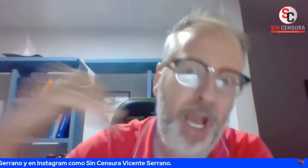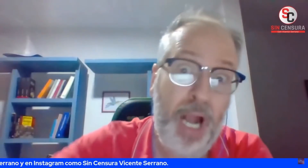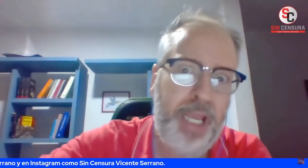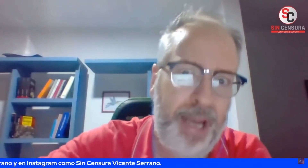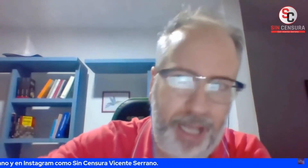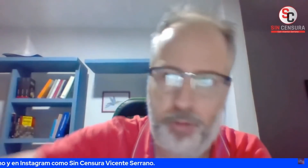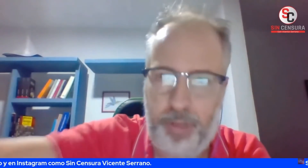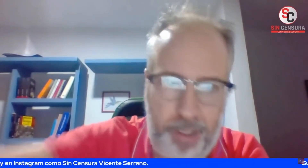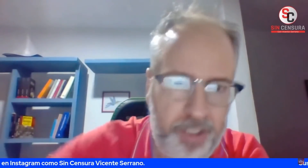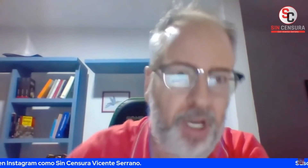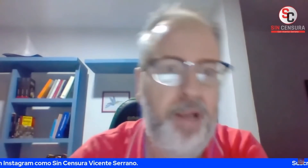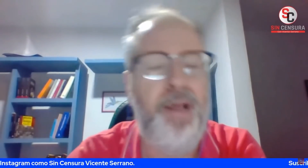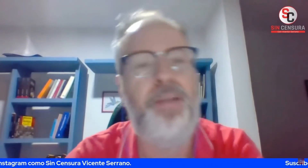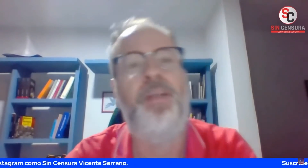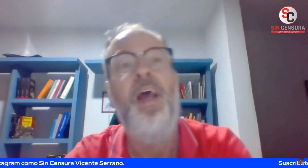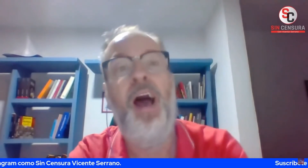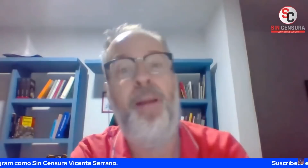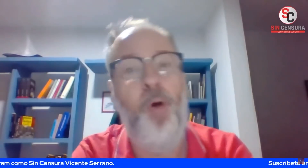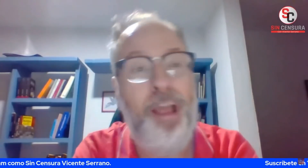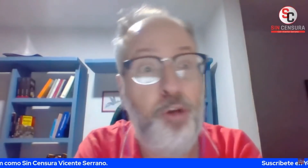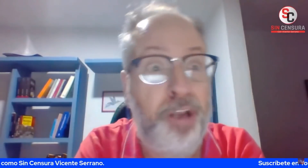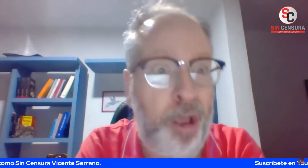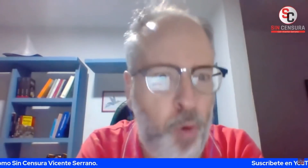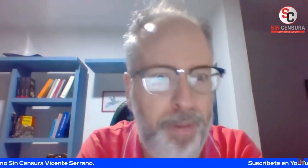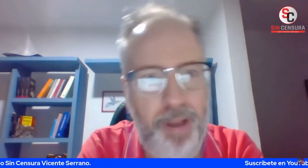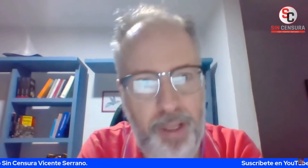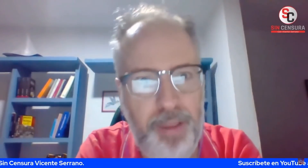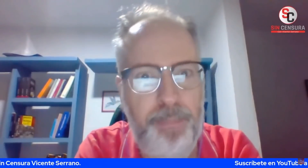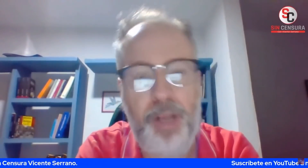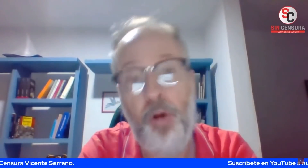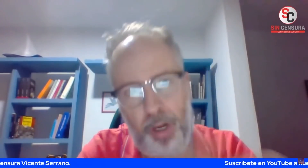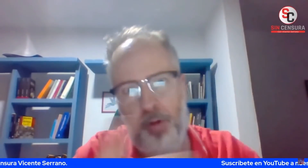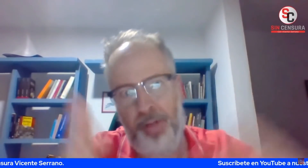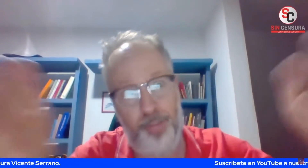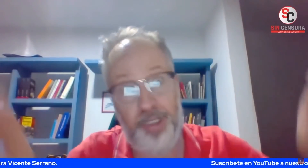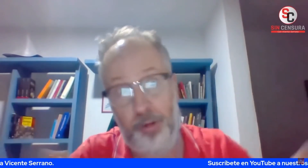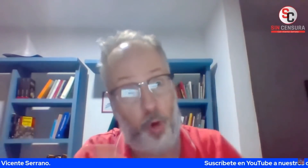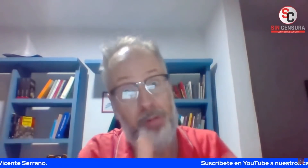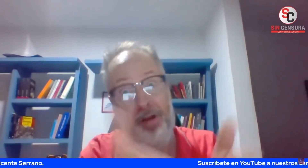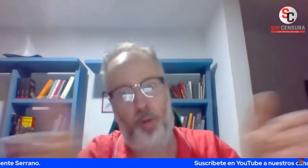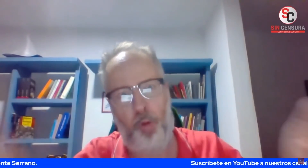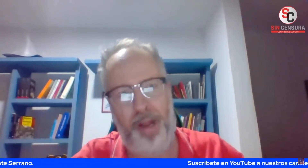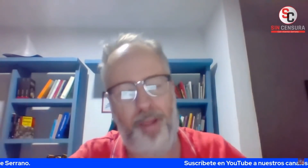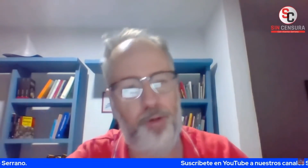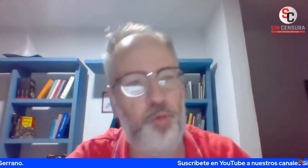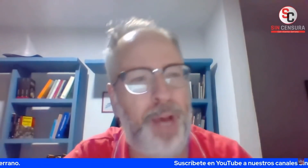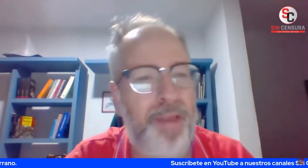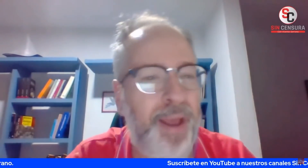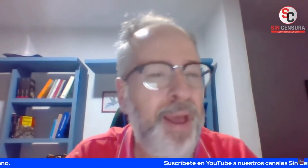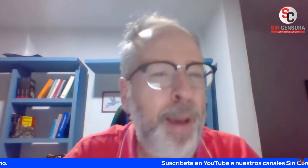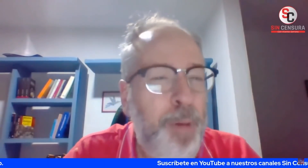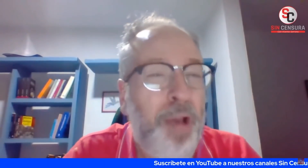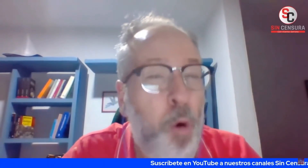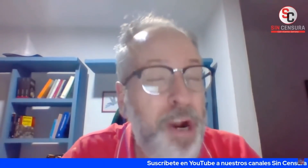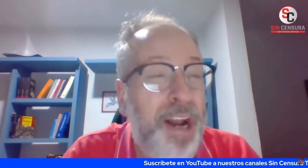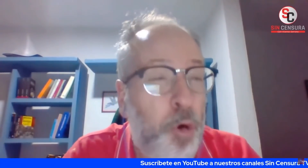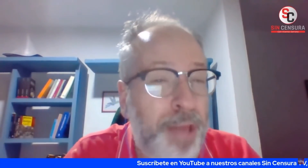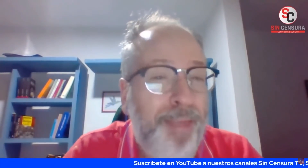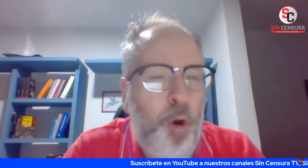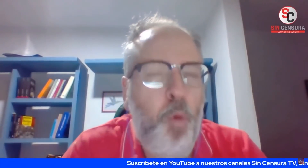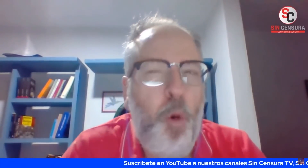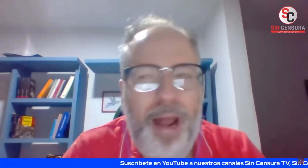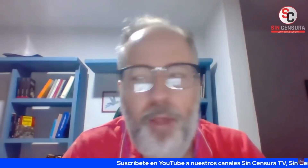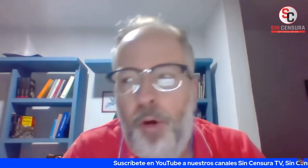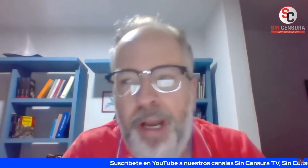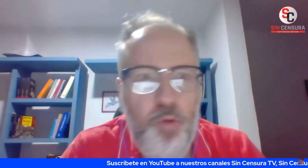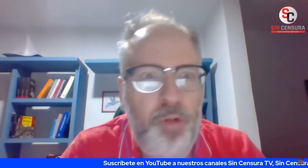sufrir el quinazo que Salinas armó el año 89 en Tampico, recordemos que le tocó vivir como gobernador a su padre, pero que aún es